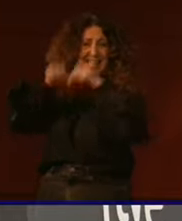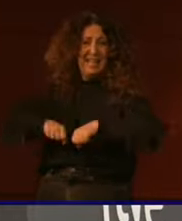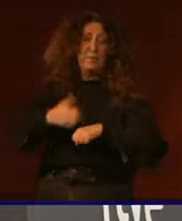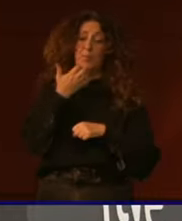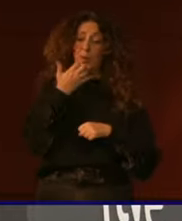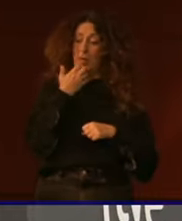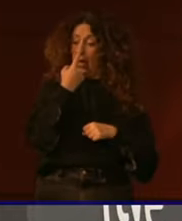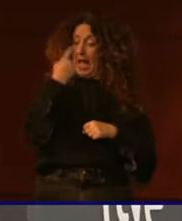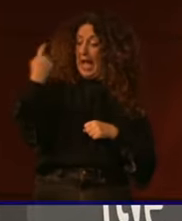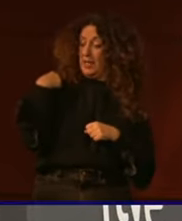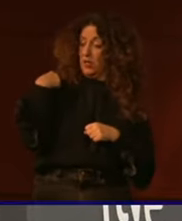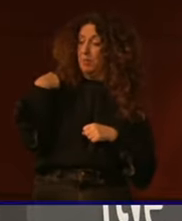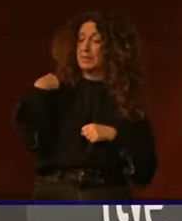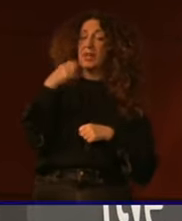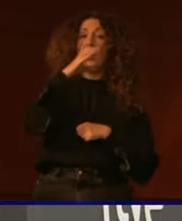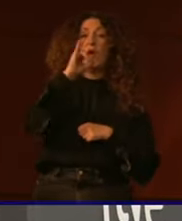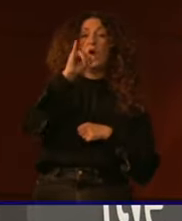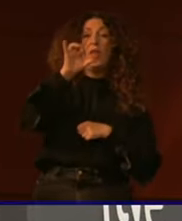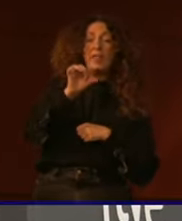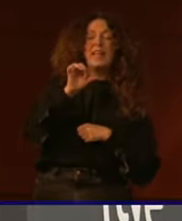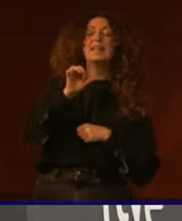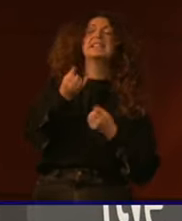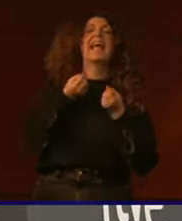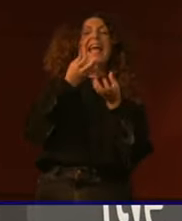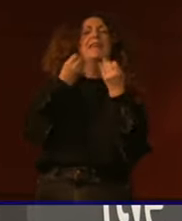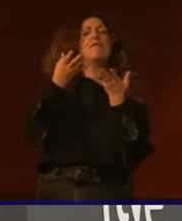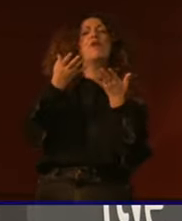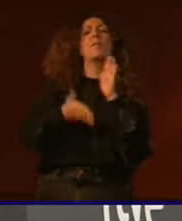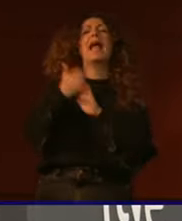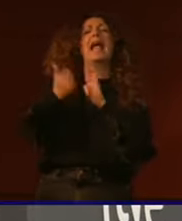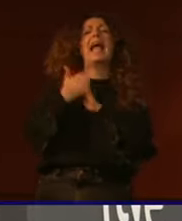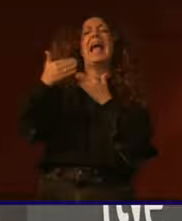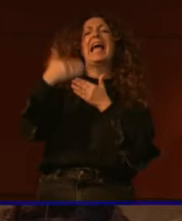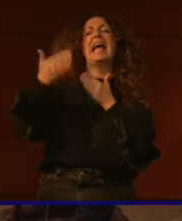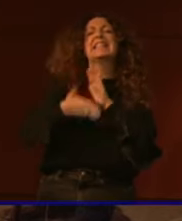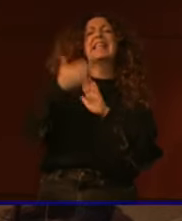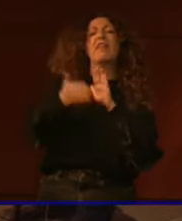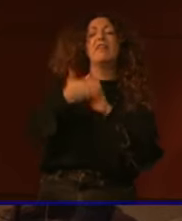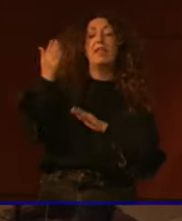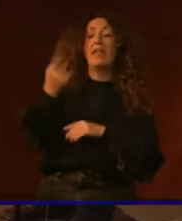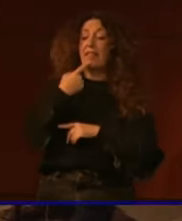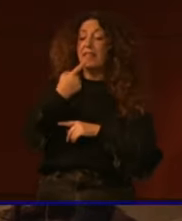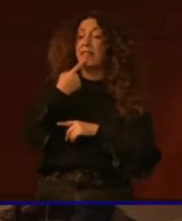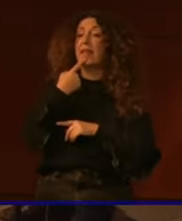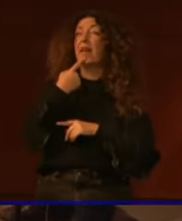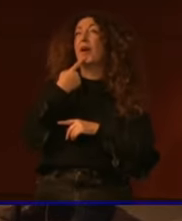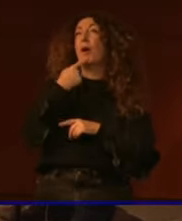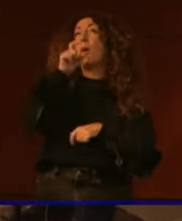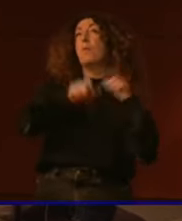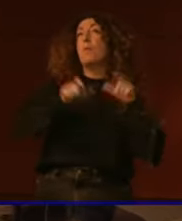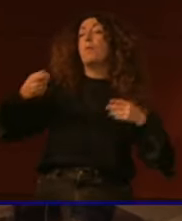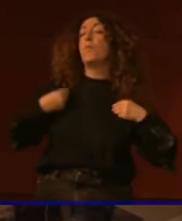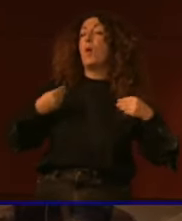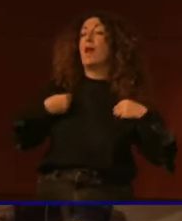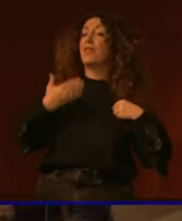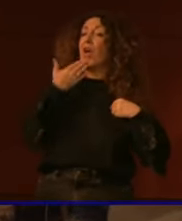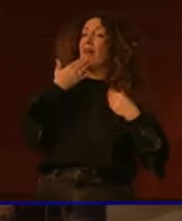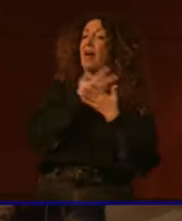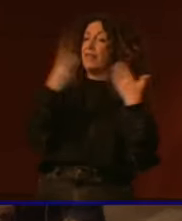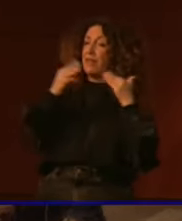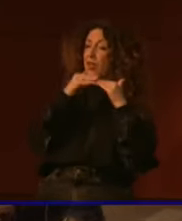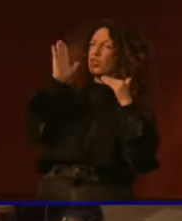CIS, en un informe de tendencias, planteaba a mayor población mayor de 18 años la pertenencia